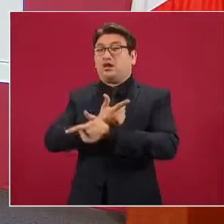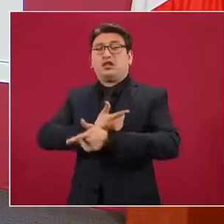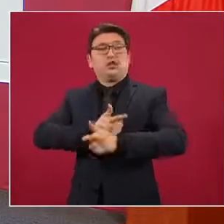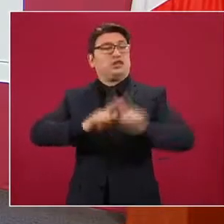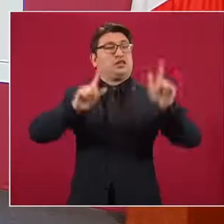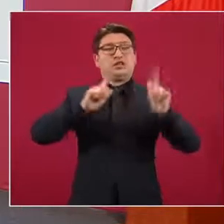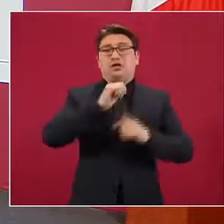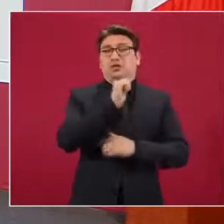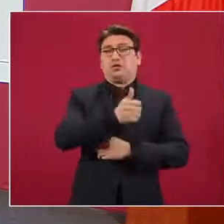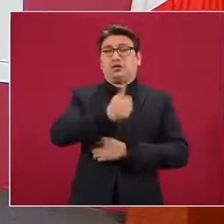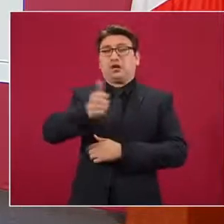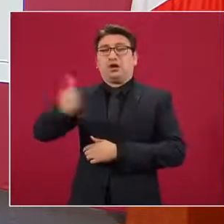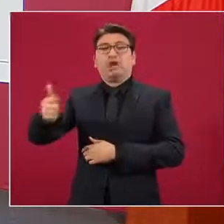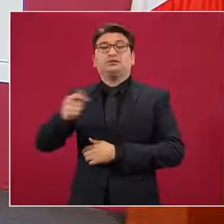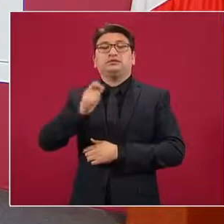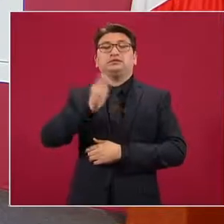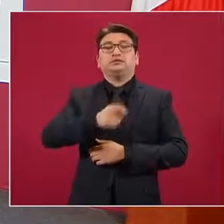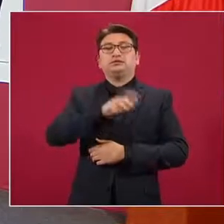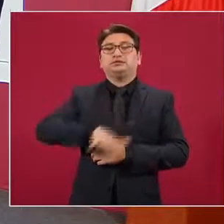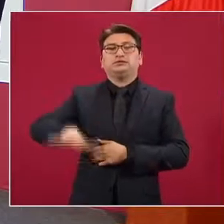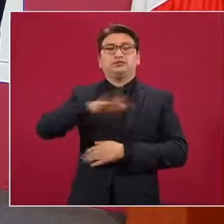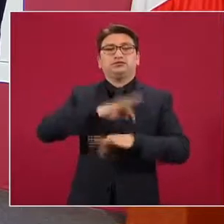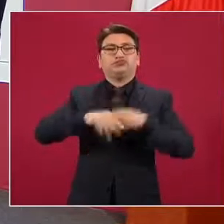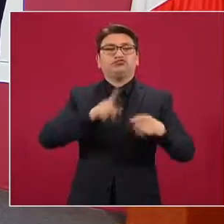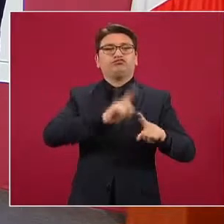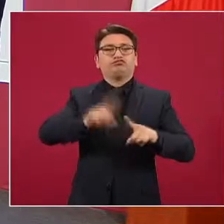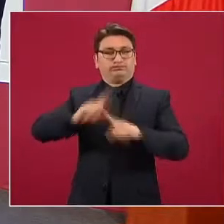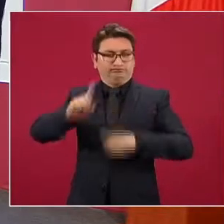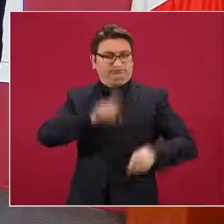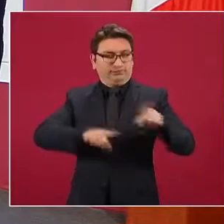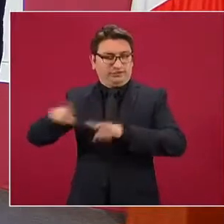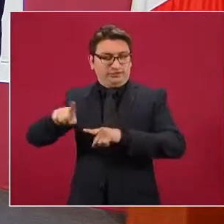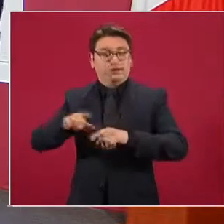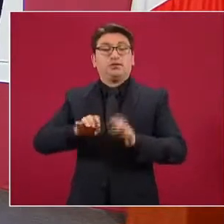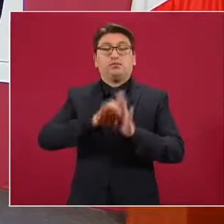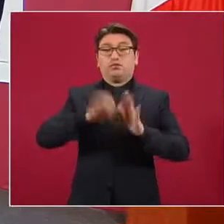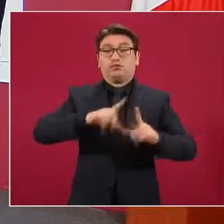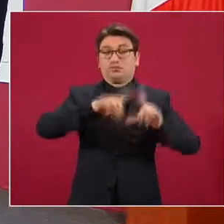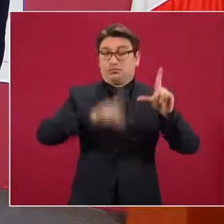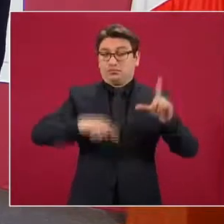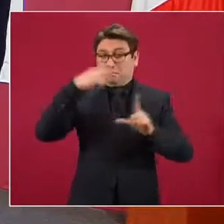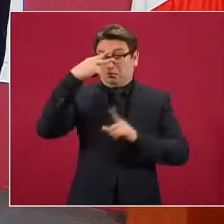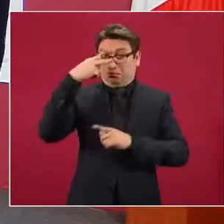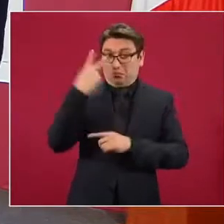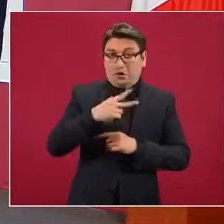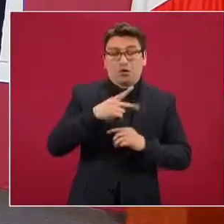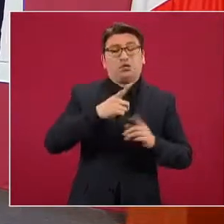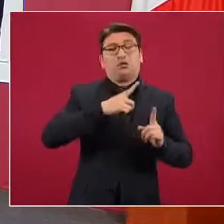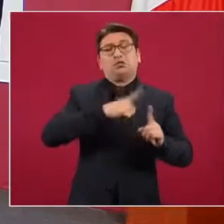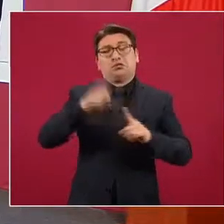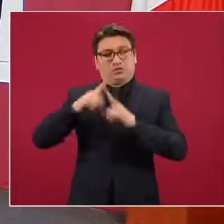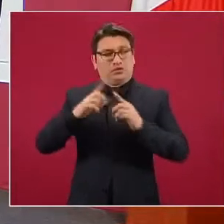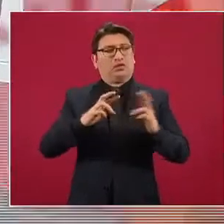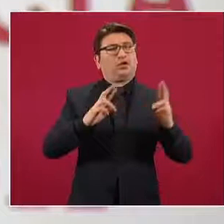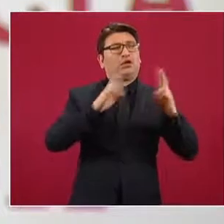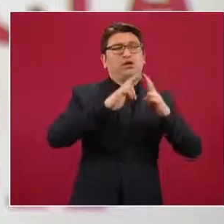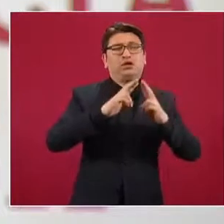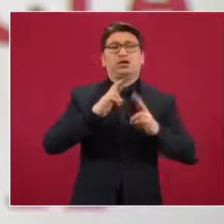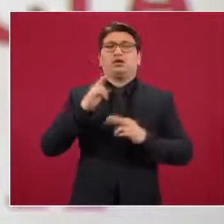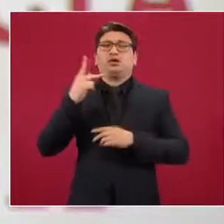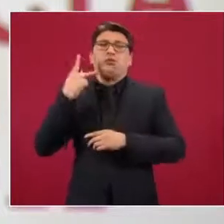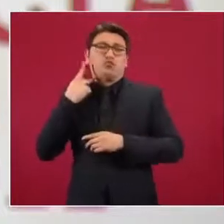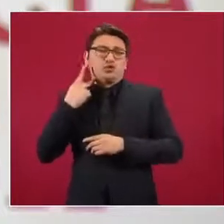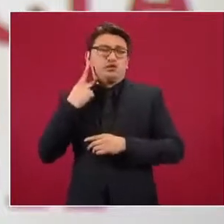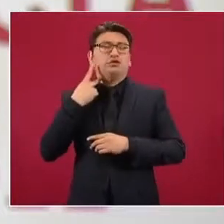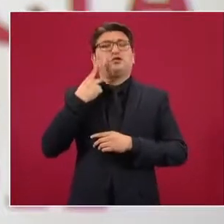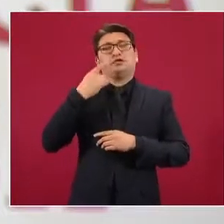inevitable en la diversidad. En el caso de México, esta diversidad es religiosa, política,